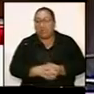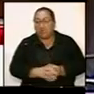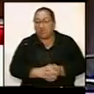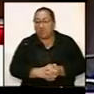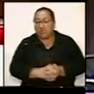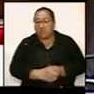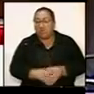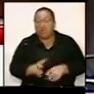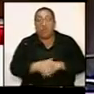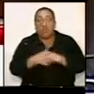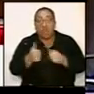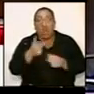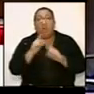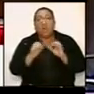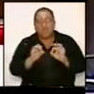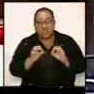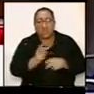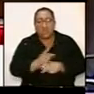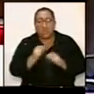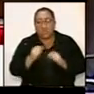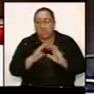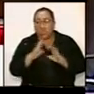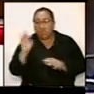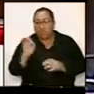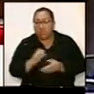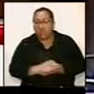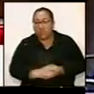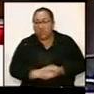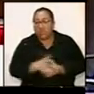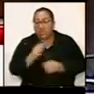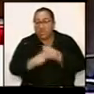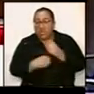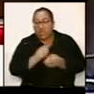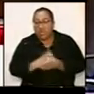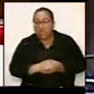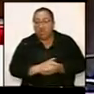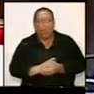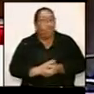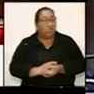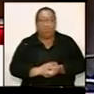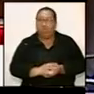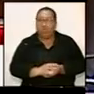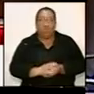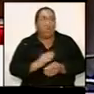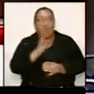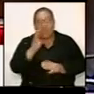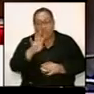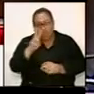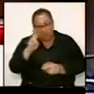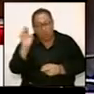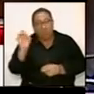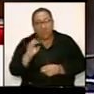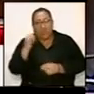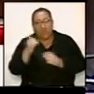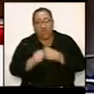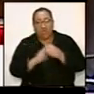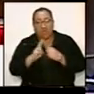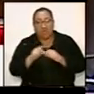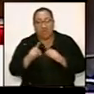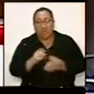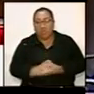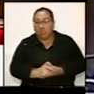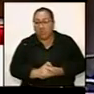Felicito el agua segura, eso sí, 9% este año. No, señor presidente, vaya al 42% al final del